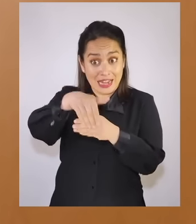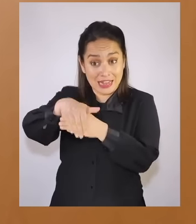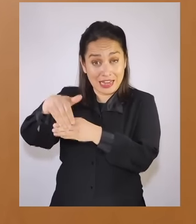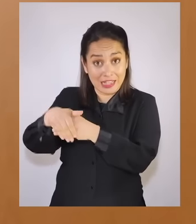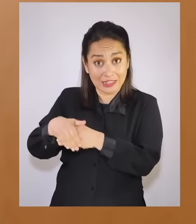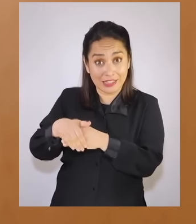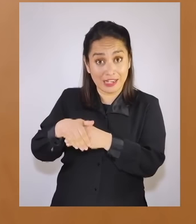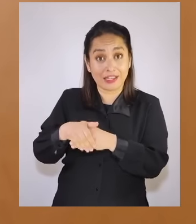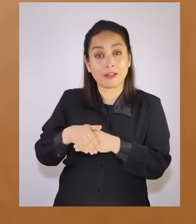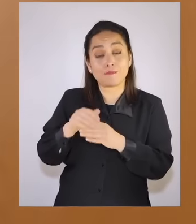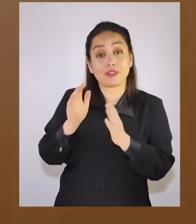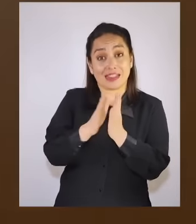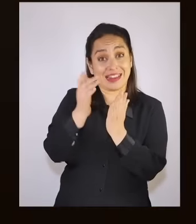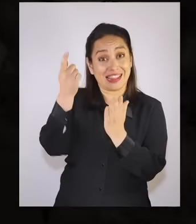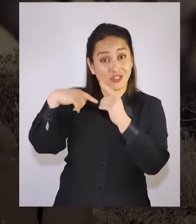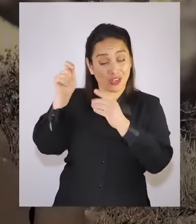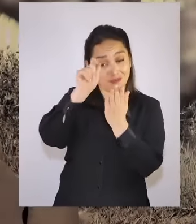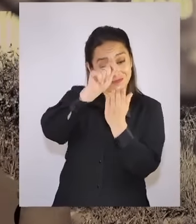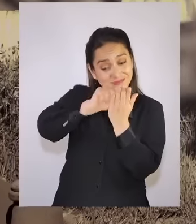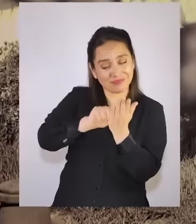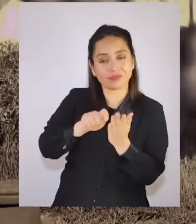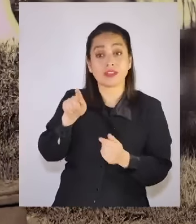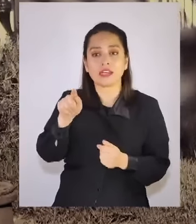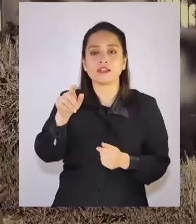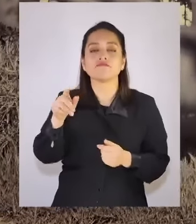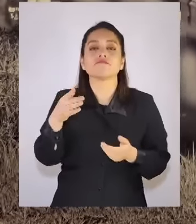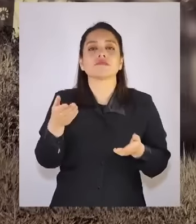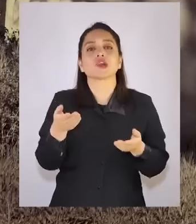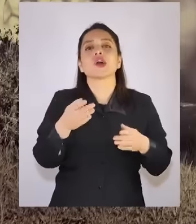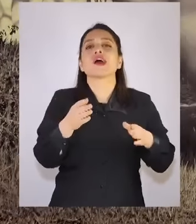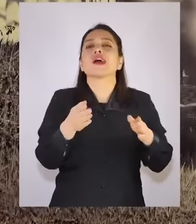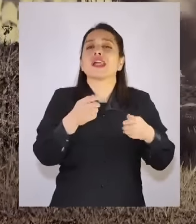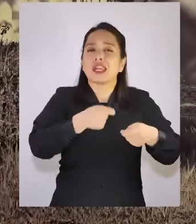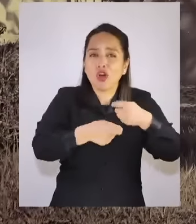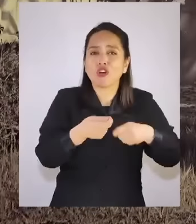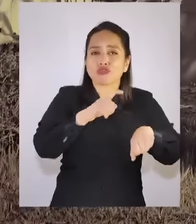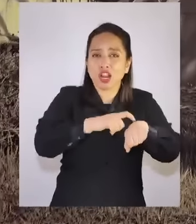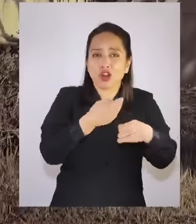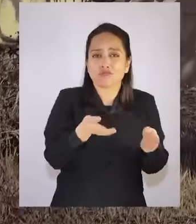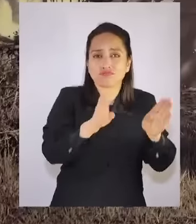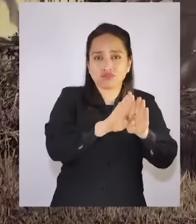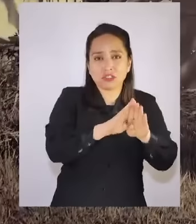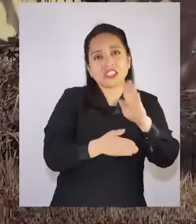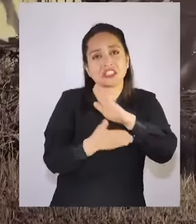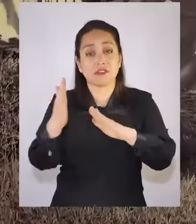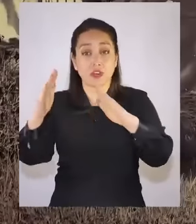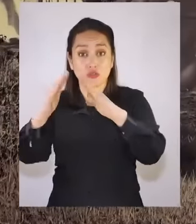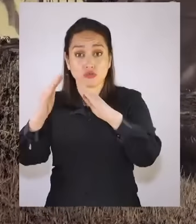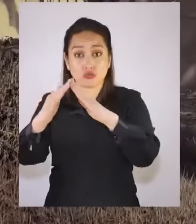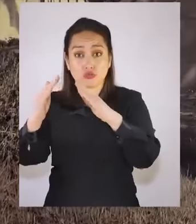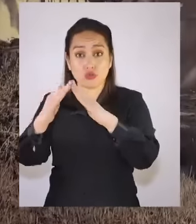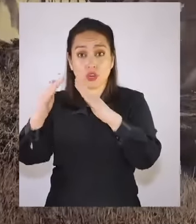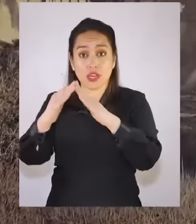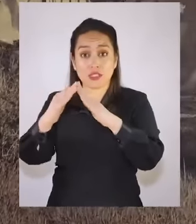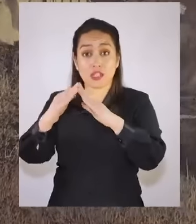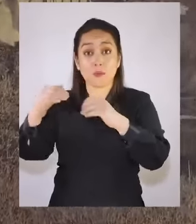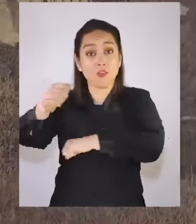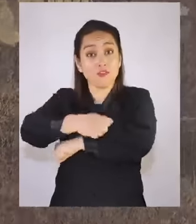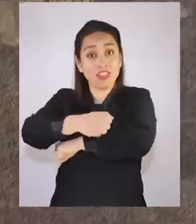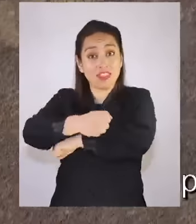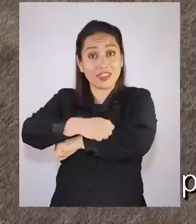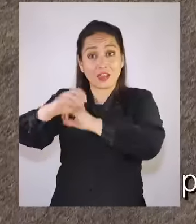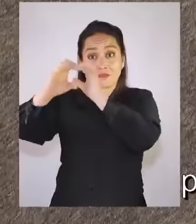dice Daniel de la Vega en su crónica, don Juan Muat cerraba su relojería, se iba a su casa y sacaba el tubo de su anteojo por una